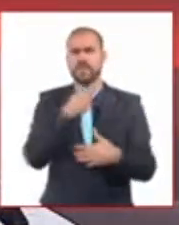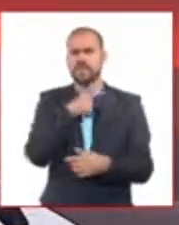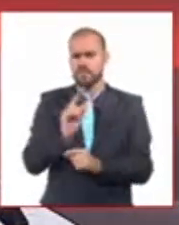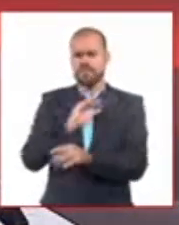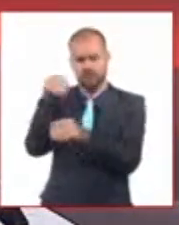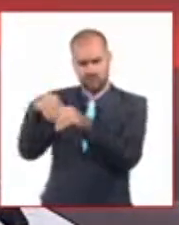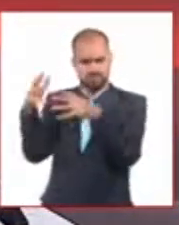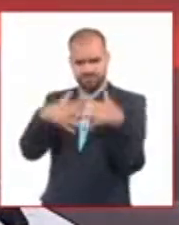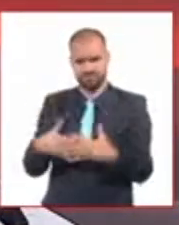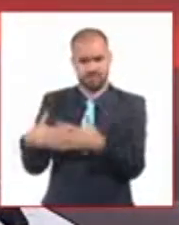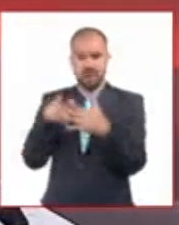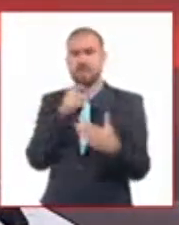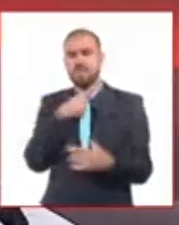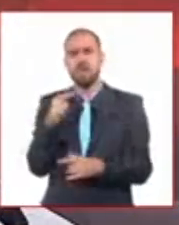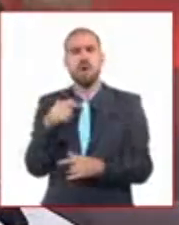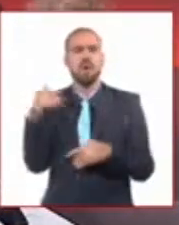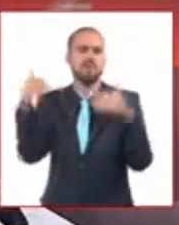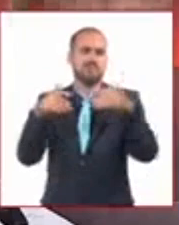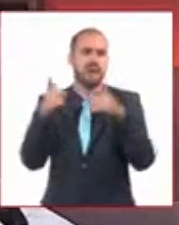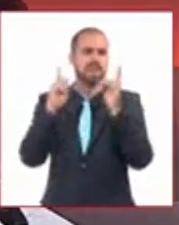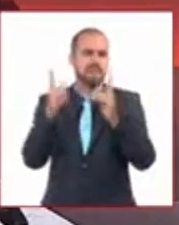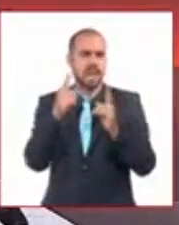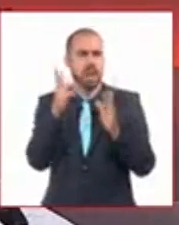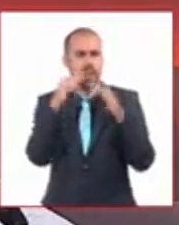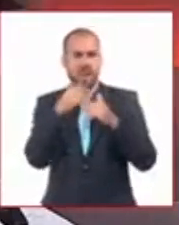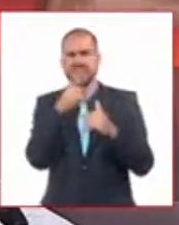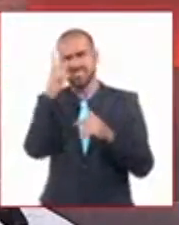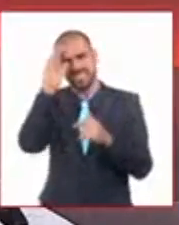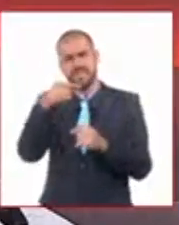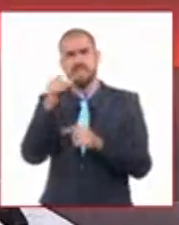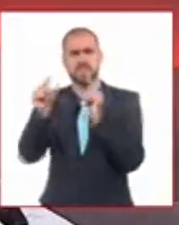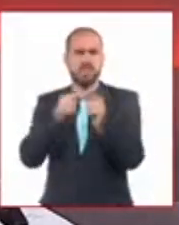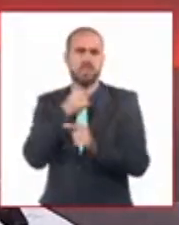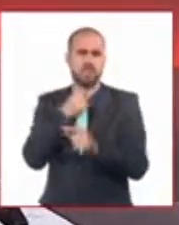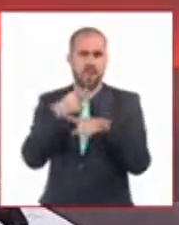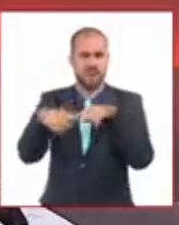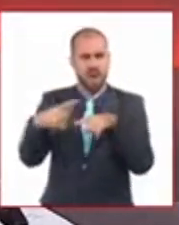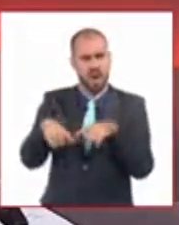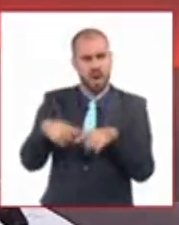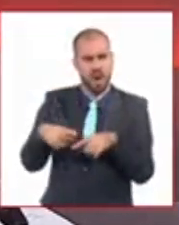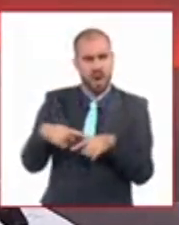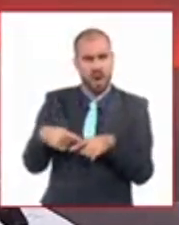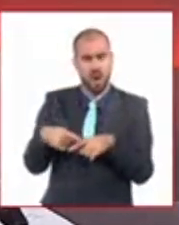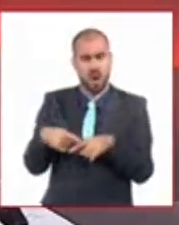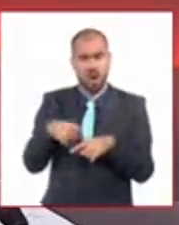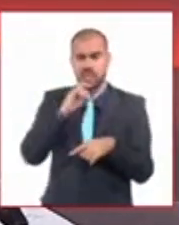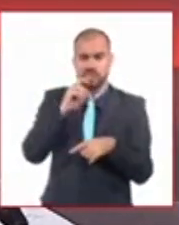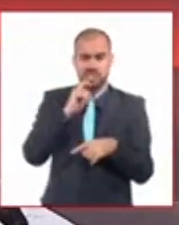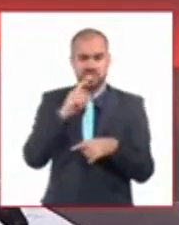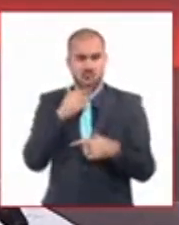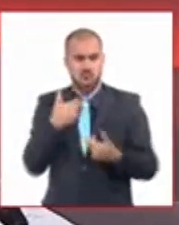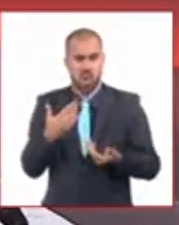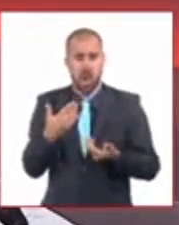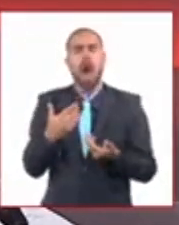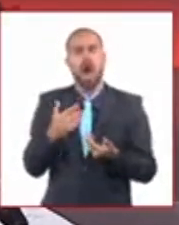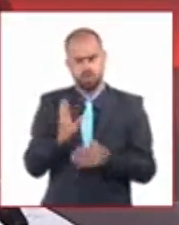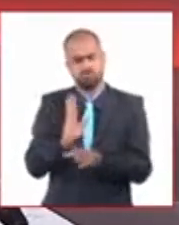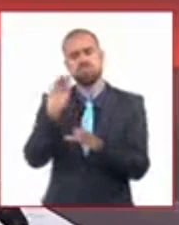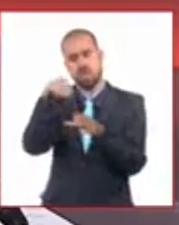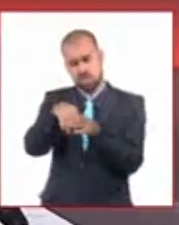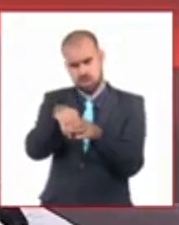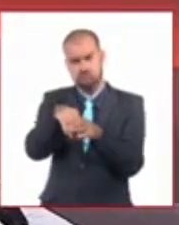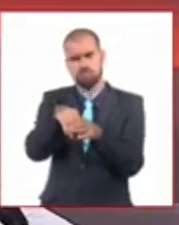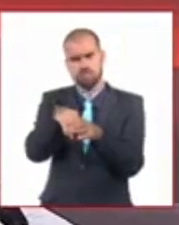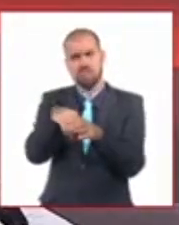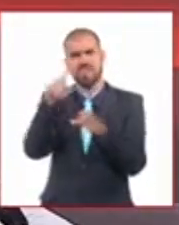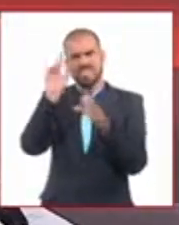participar políticamente a los que son minoría los que no son ni demócratas ni republicanos todos los excluidos van a estar ahí parte de esta movilización